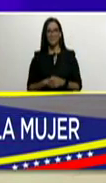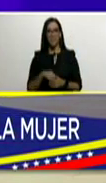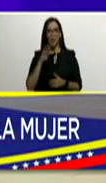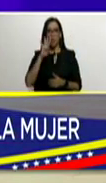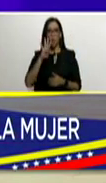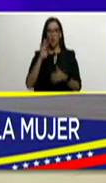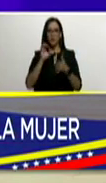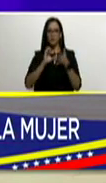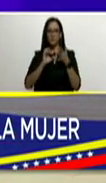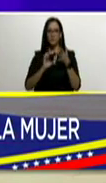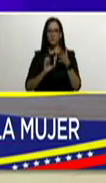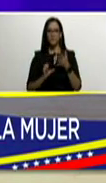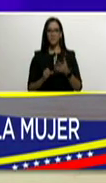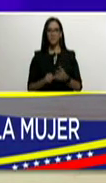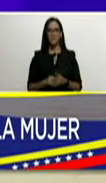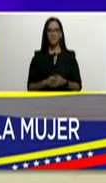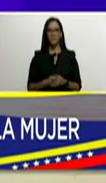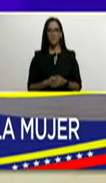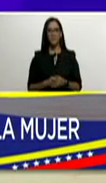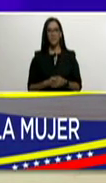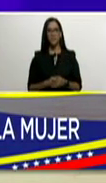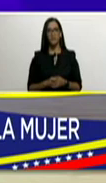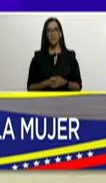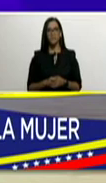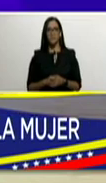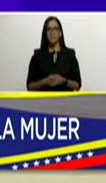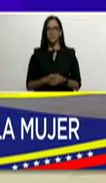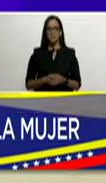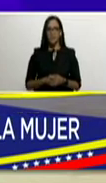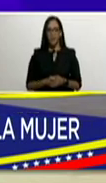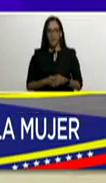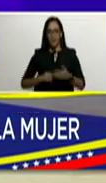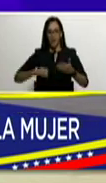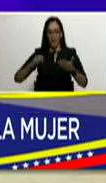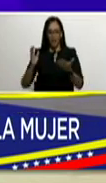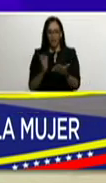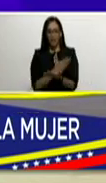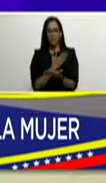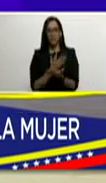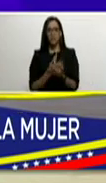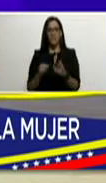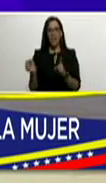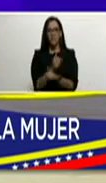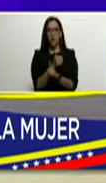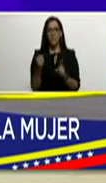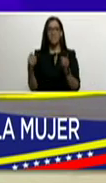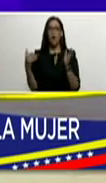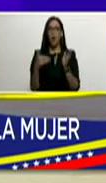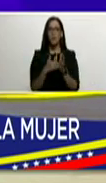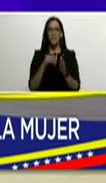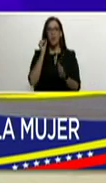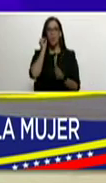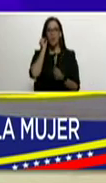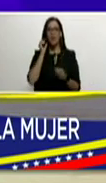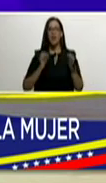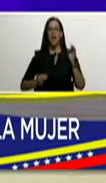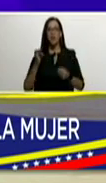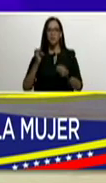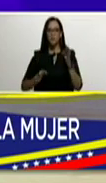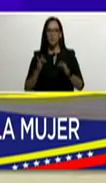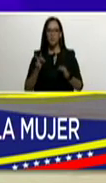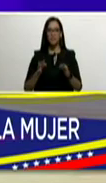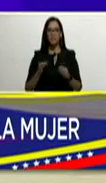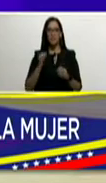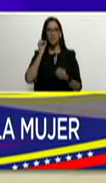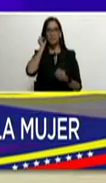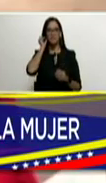Cuarto vértice, el vértice de la erradicación de la violencia contra la mujer y la justicia de género.